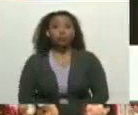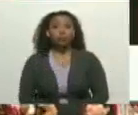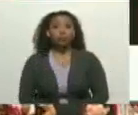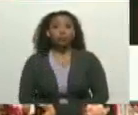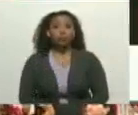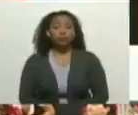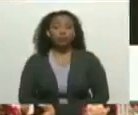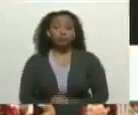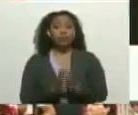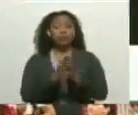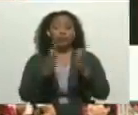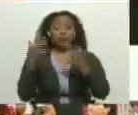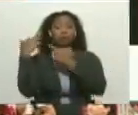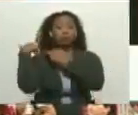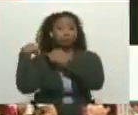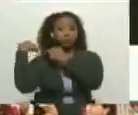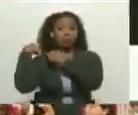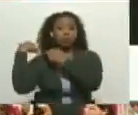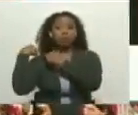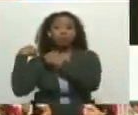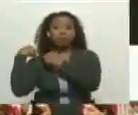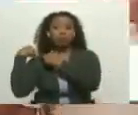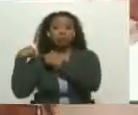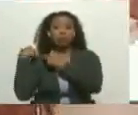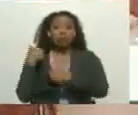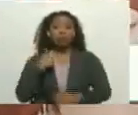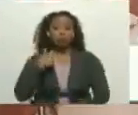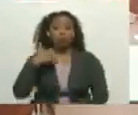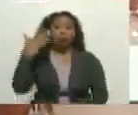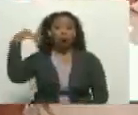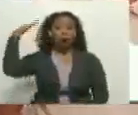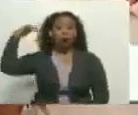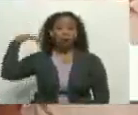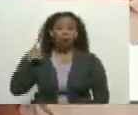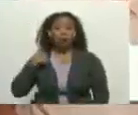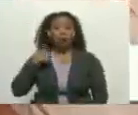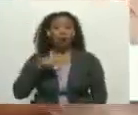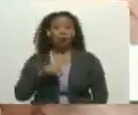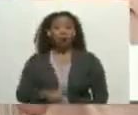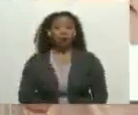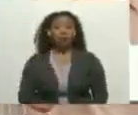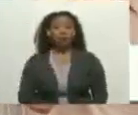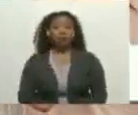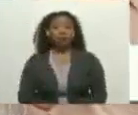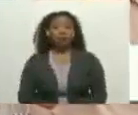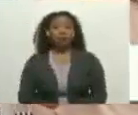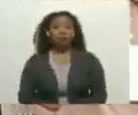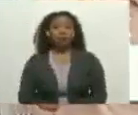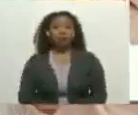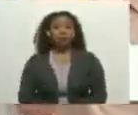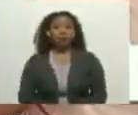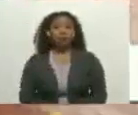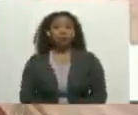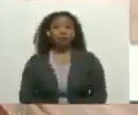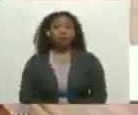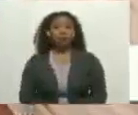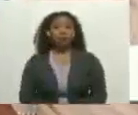Es una gran responsabilidad. Cuando yo tenía 20 años, 20, me juramenté por